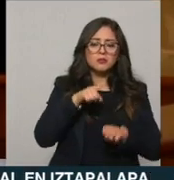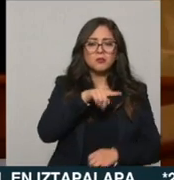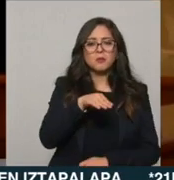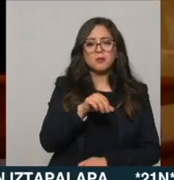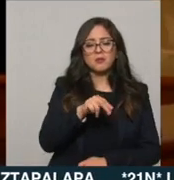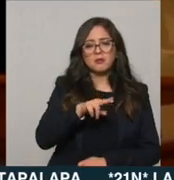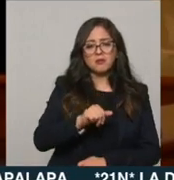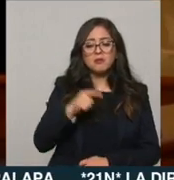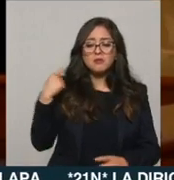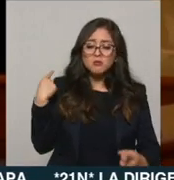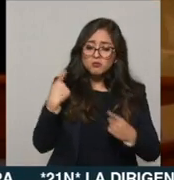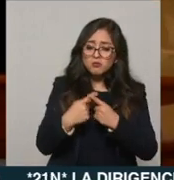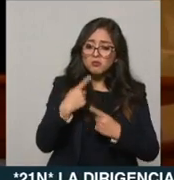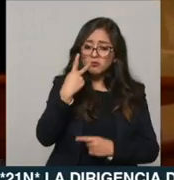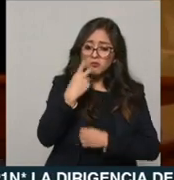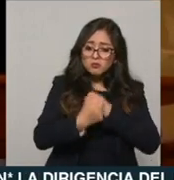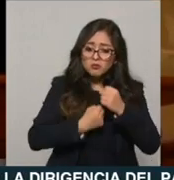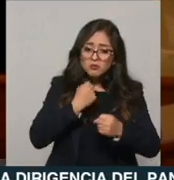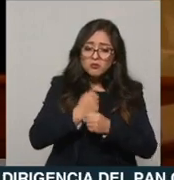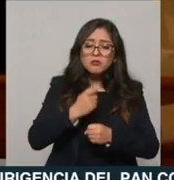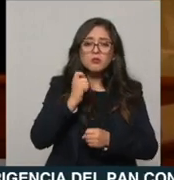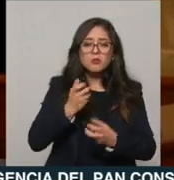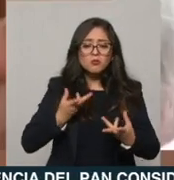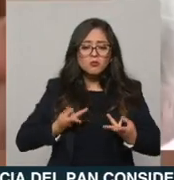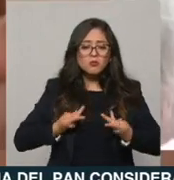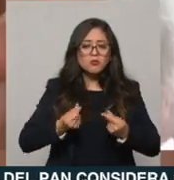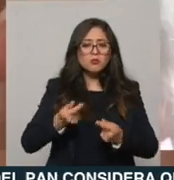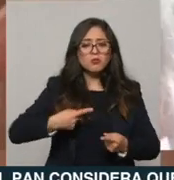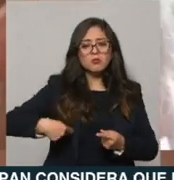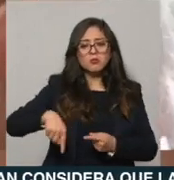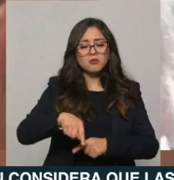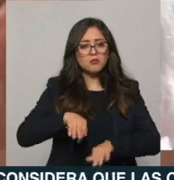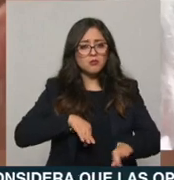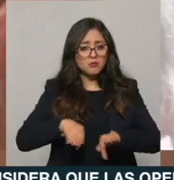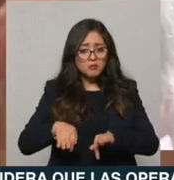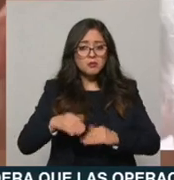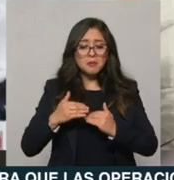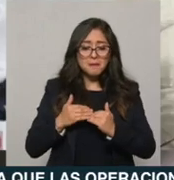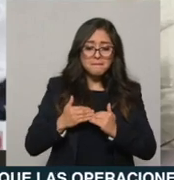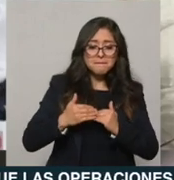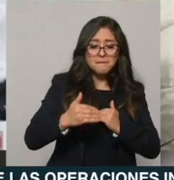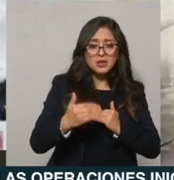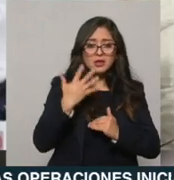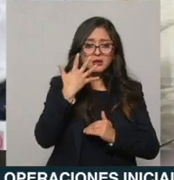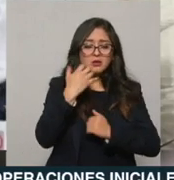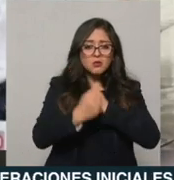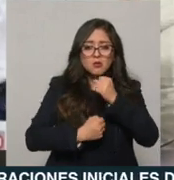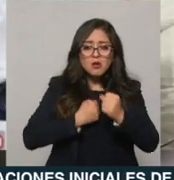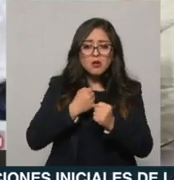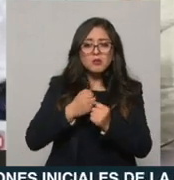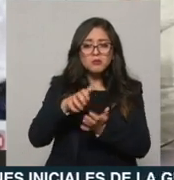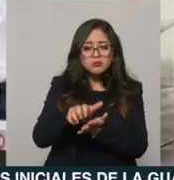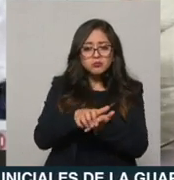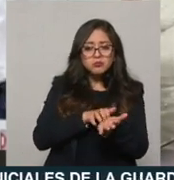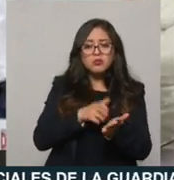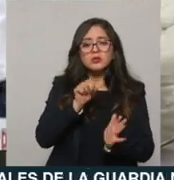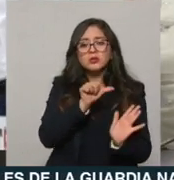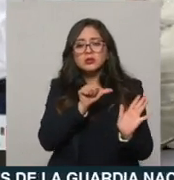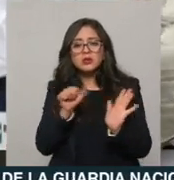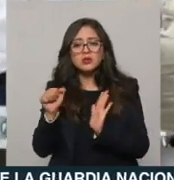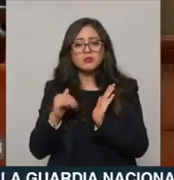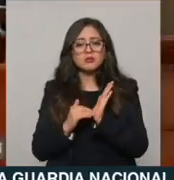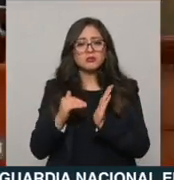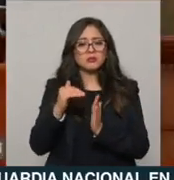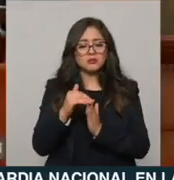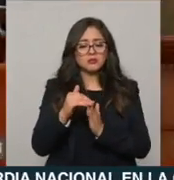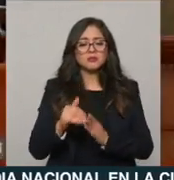que un periodo de 2 años representaría un gasto para el erario, mientras que ampliarlo a 5 años ahorraría más de 600 millones de